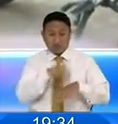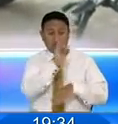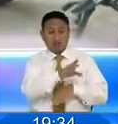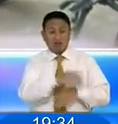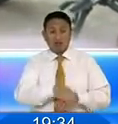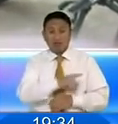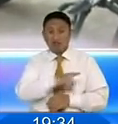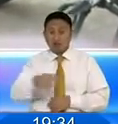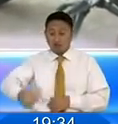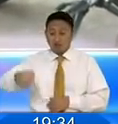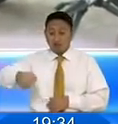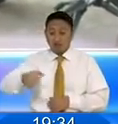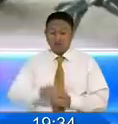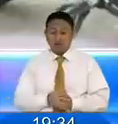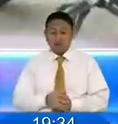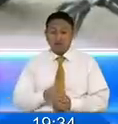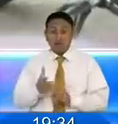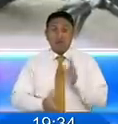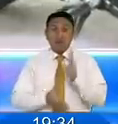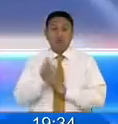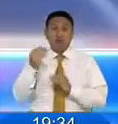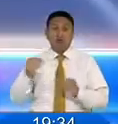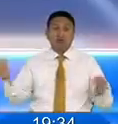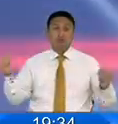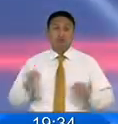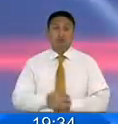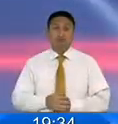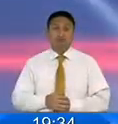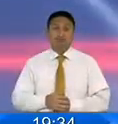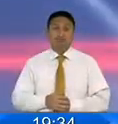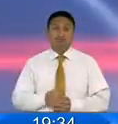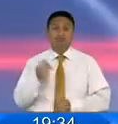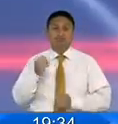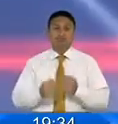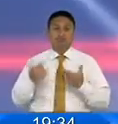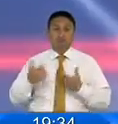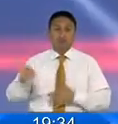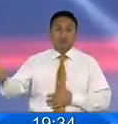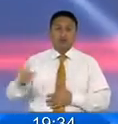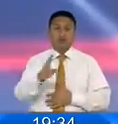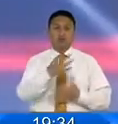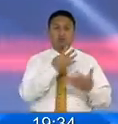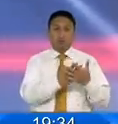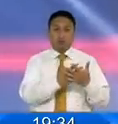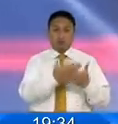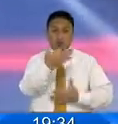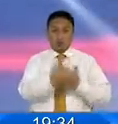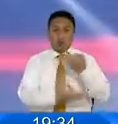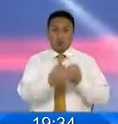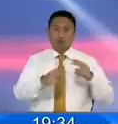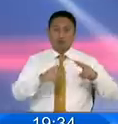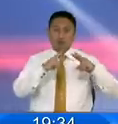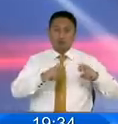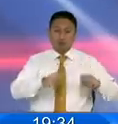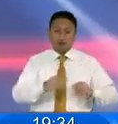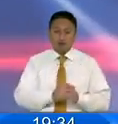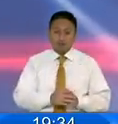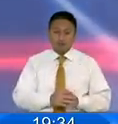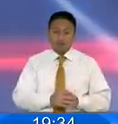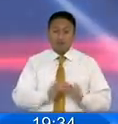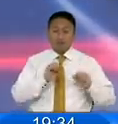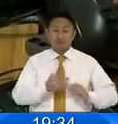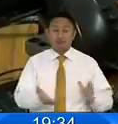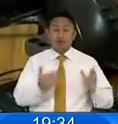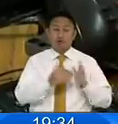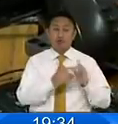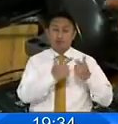ver su maletín y hace desaparecer los remedios. Al final fue detenido. En la audiencia, el juez abrió un proceso de investigación y recuperó su libertad.